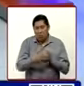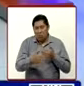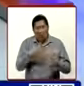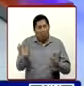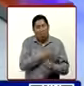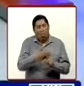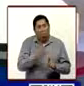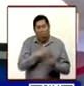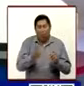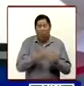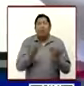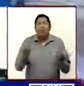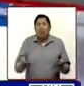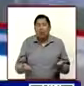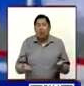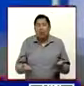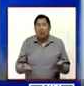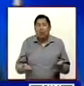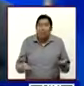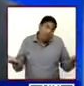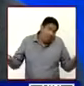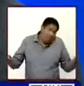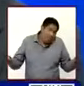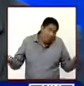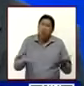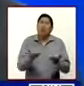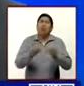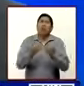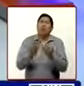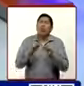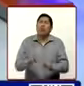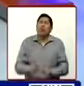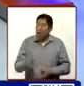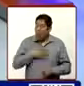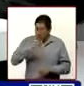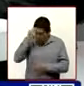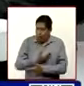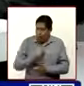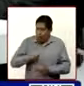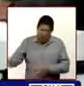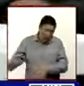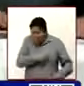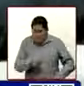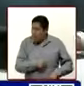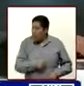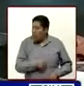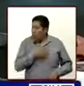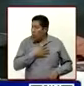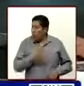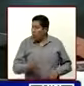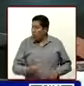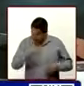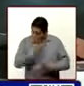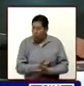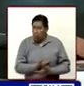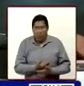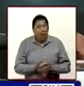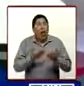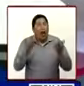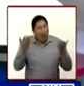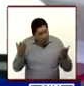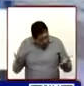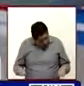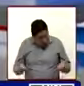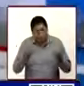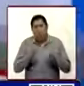gana con ellos. ¿En qué sentido? ¿Qué hacemos con eso? ¿En qué sentido? Es mi hijo y yo hago con él lo que me da la gana. Ah, claro, por supuesto. Y ahí sí